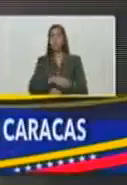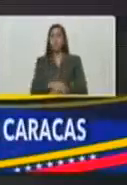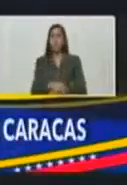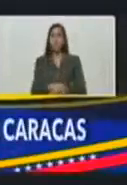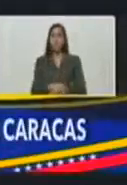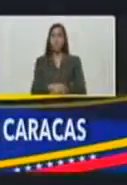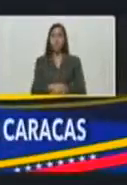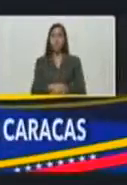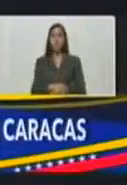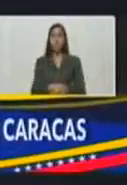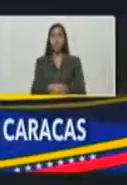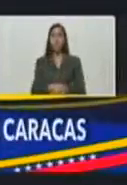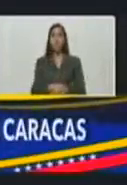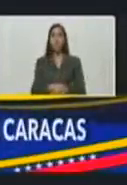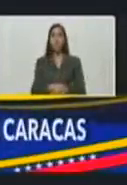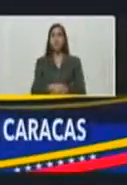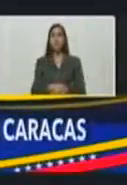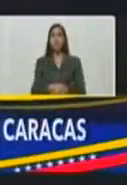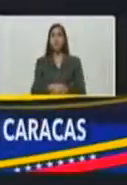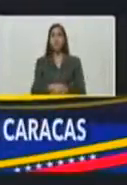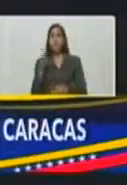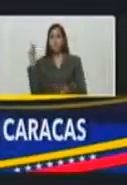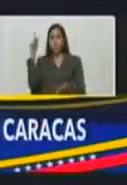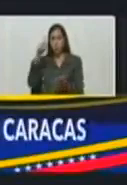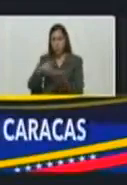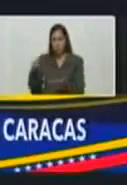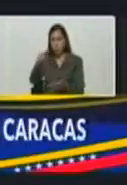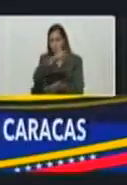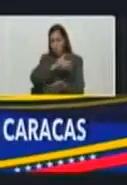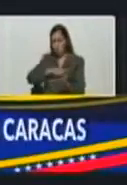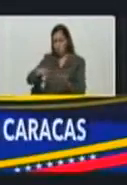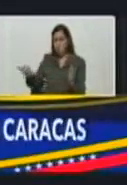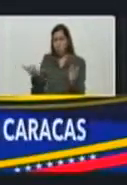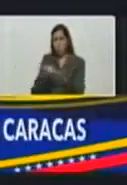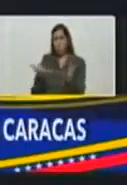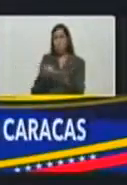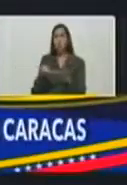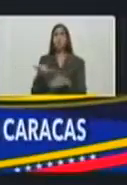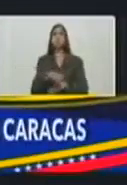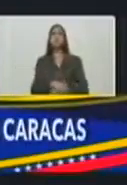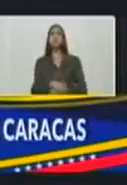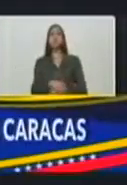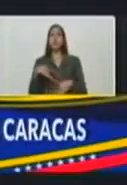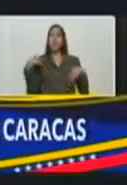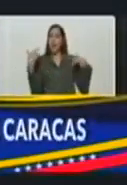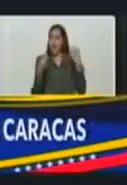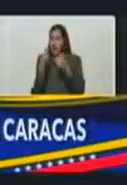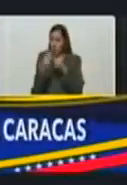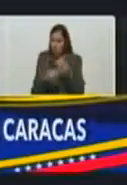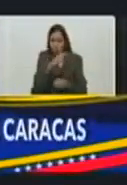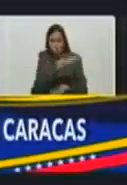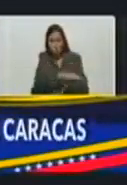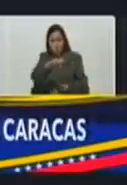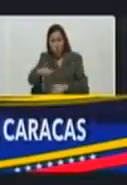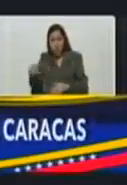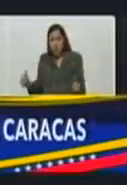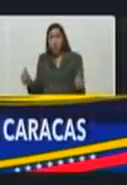Vienen aquí a la Plaza San Jacinto, la alegría con nuestros niños y nuestras